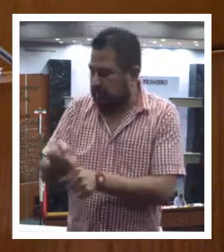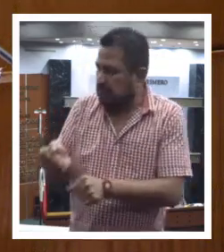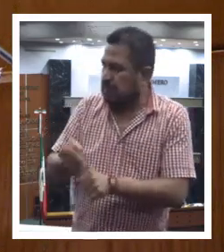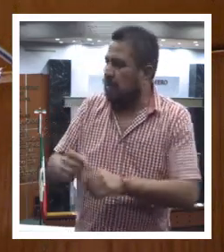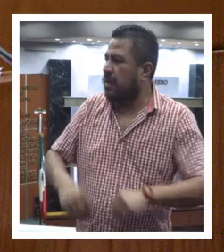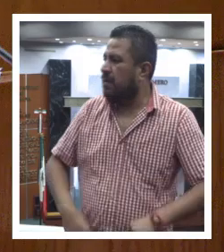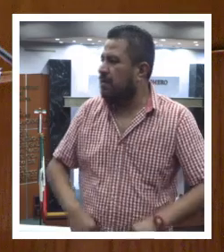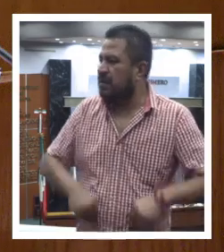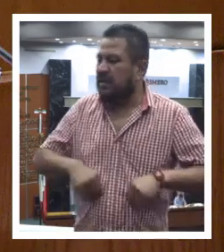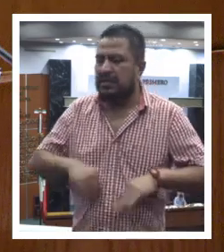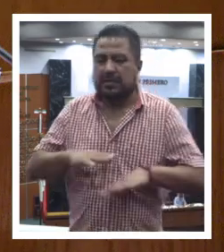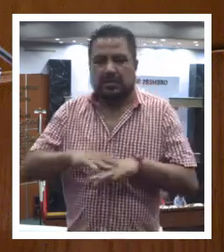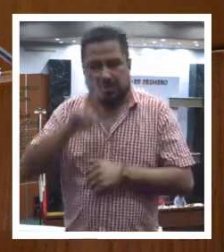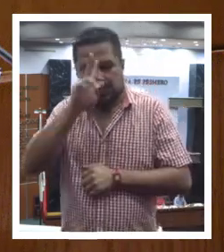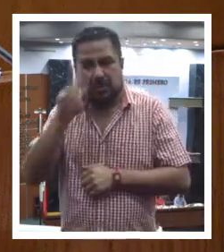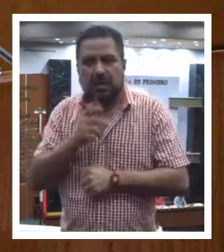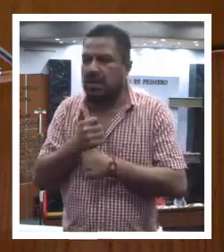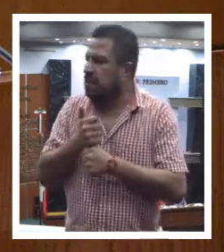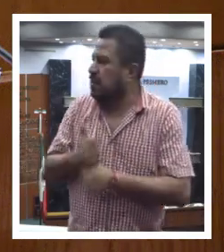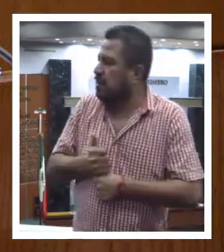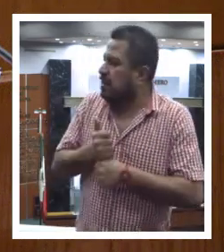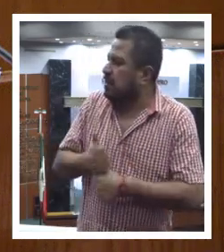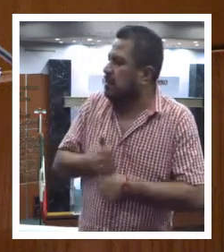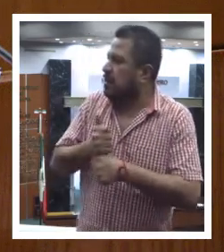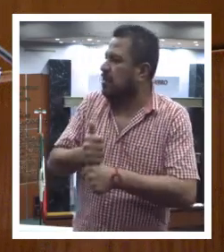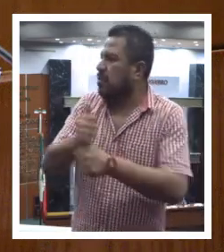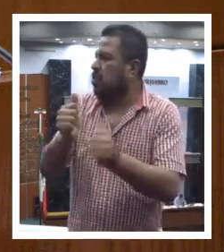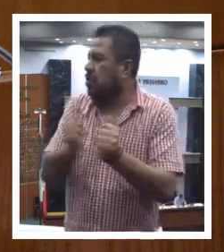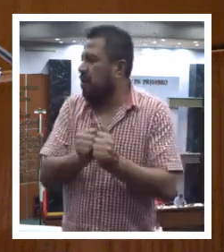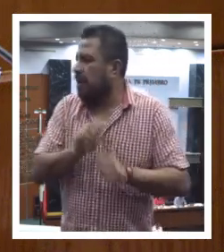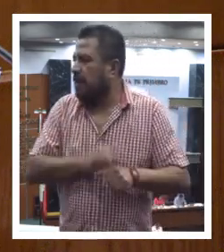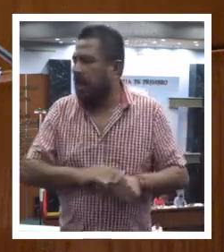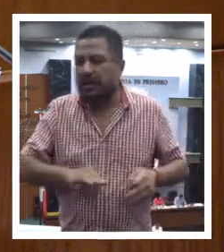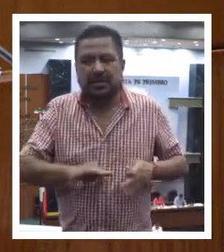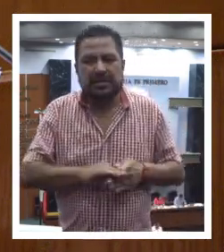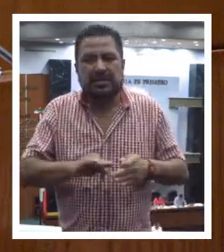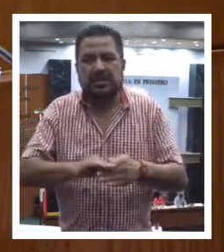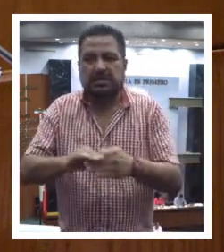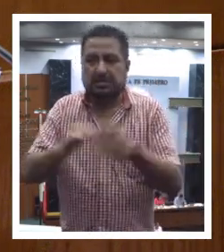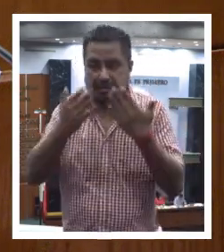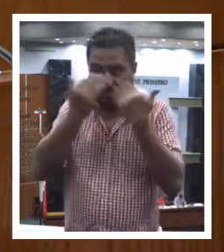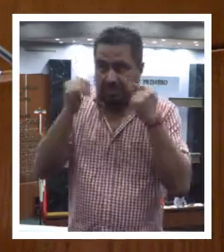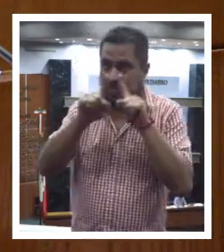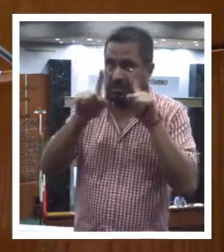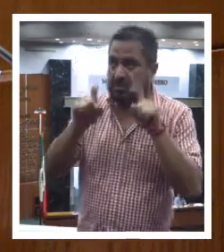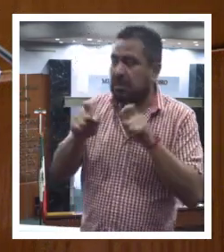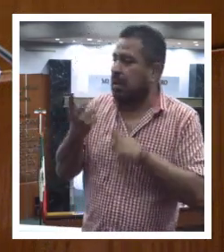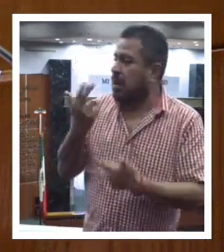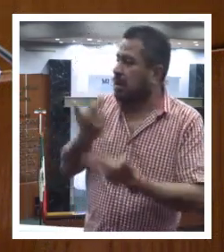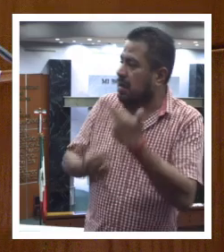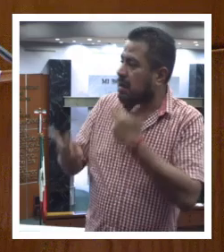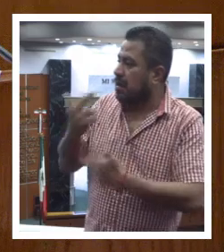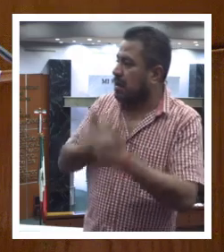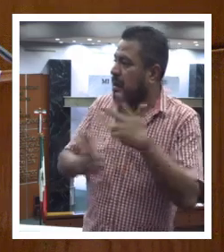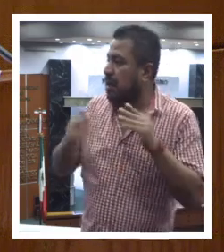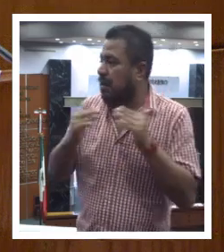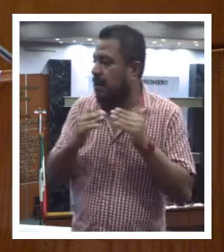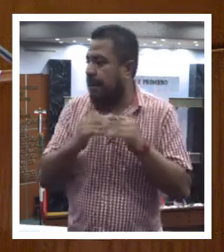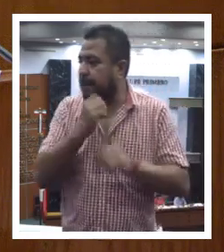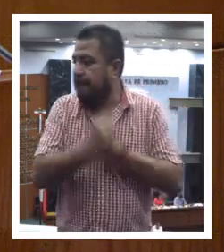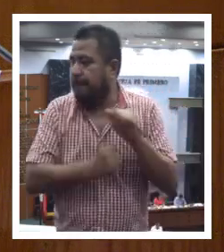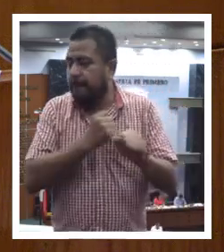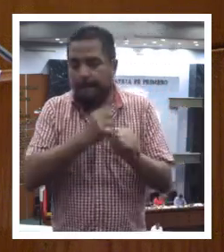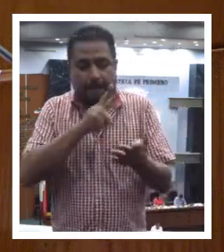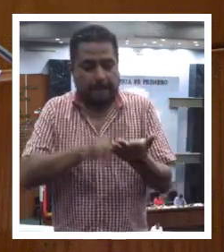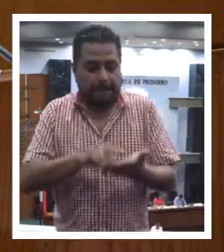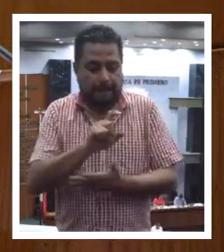viven en la zozobra e incertidumbre y bajo la constante temor de no saber si regresan a casa. En